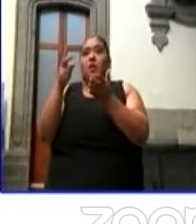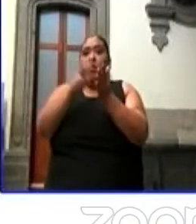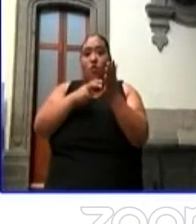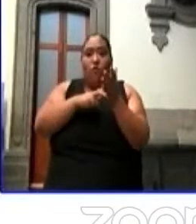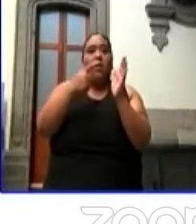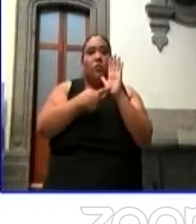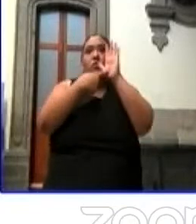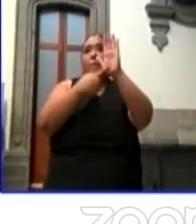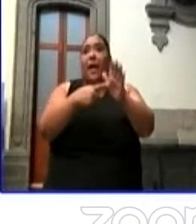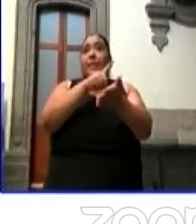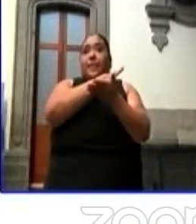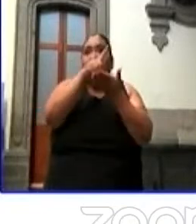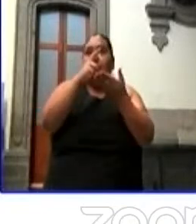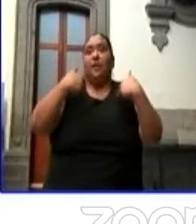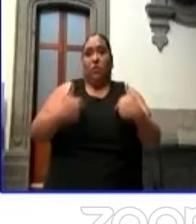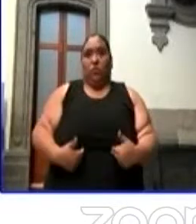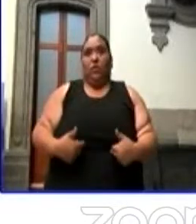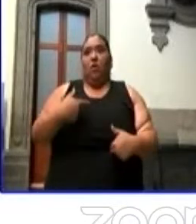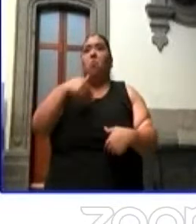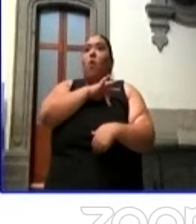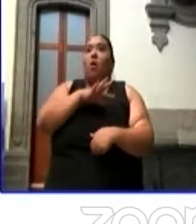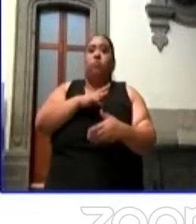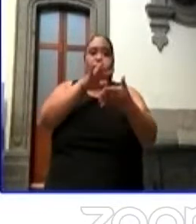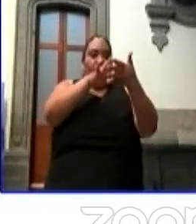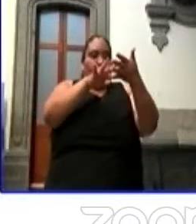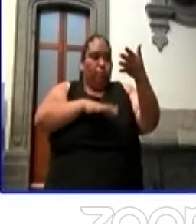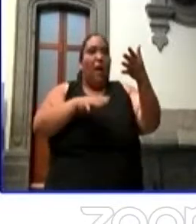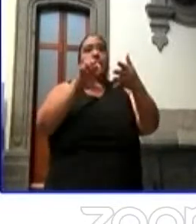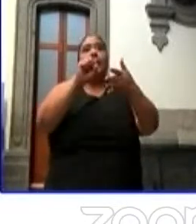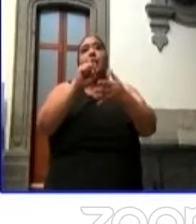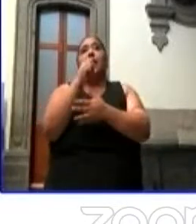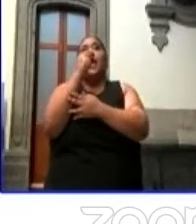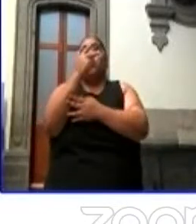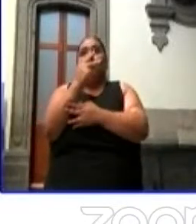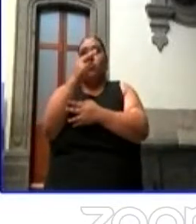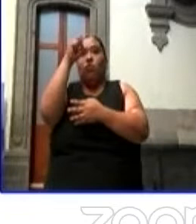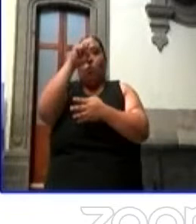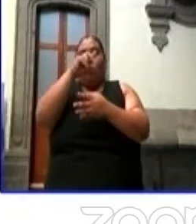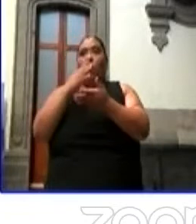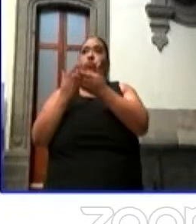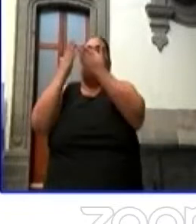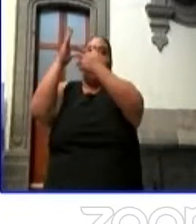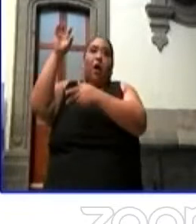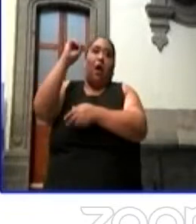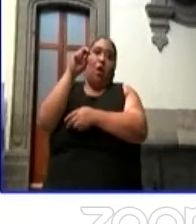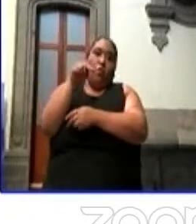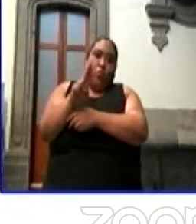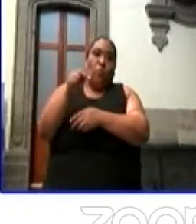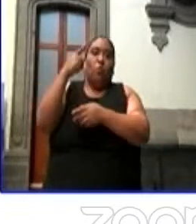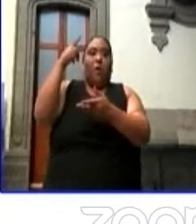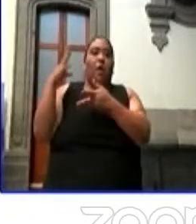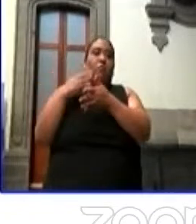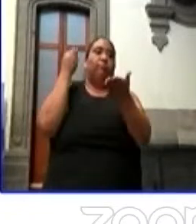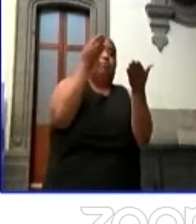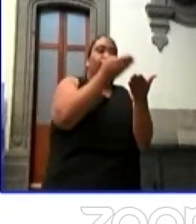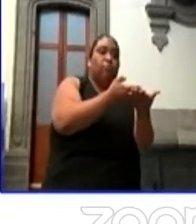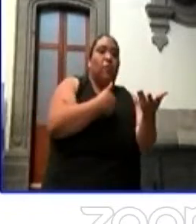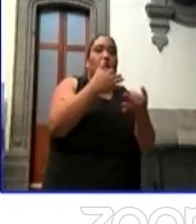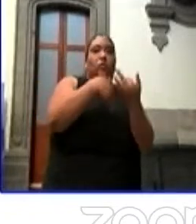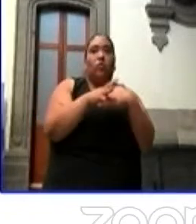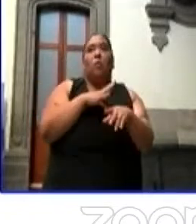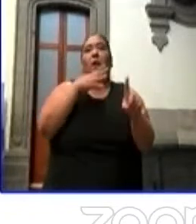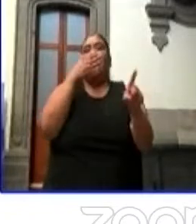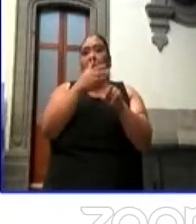cumplir esas 78 recomendaciones que nos dio el comité. El desafío no es menor. Más tarde seguiremos trabajando